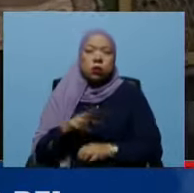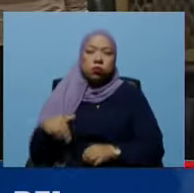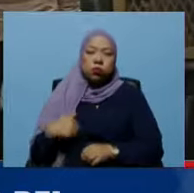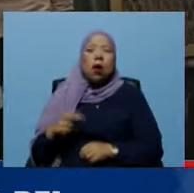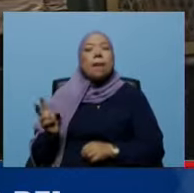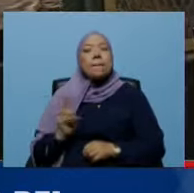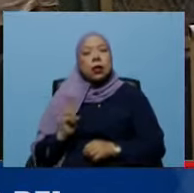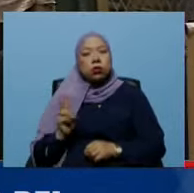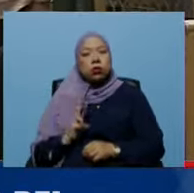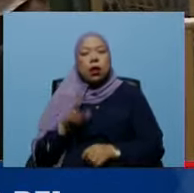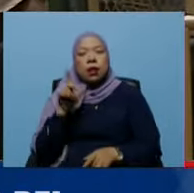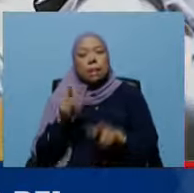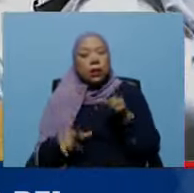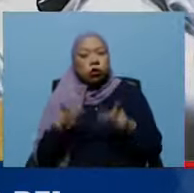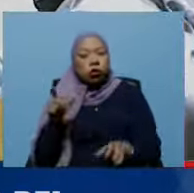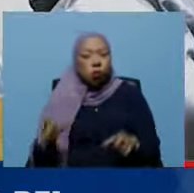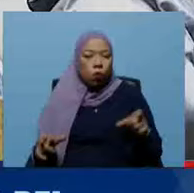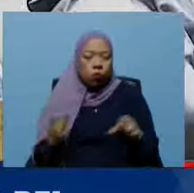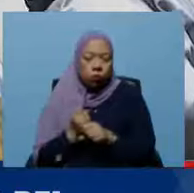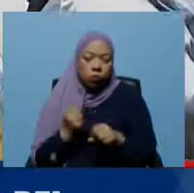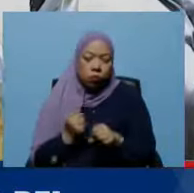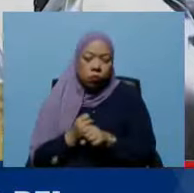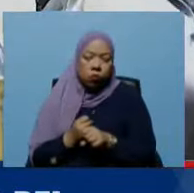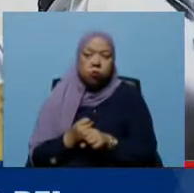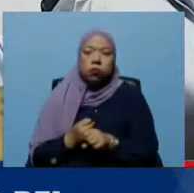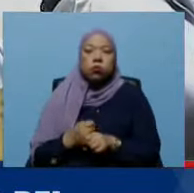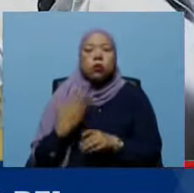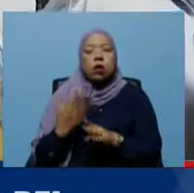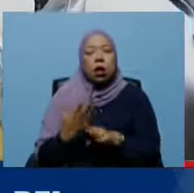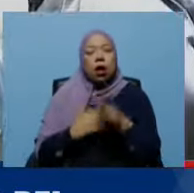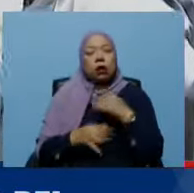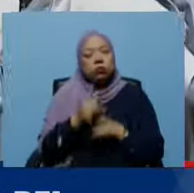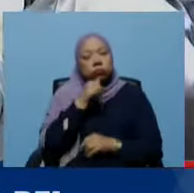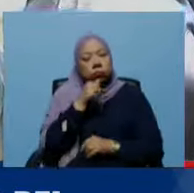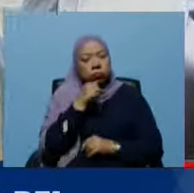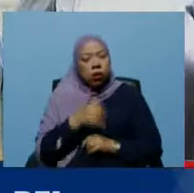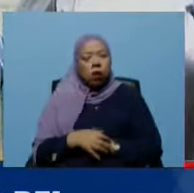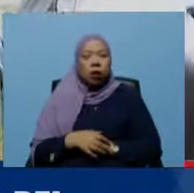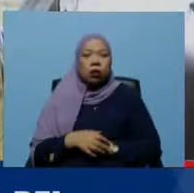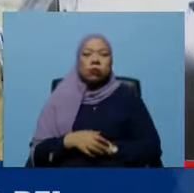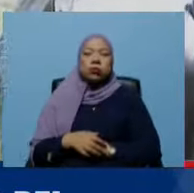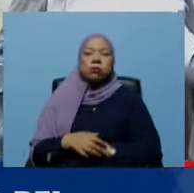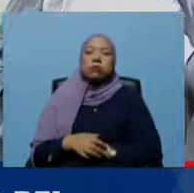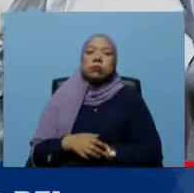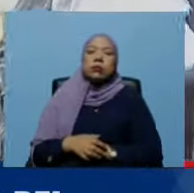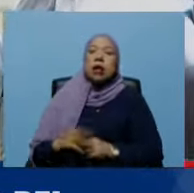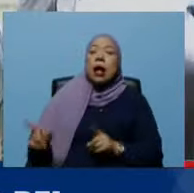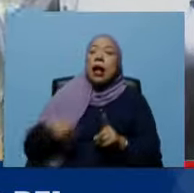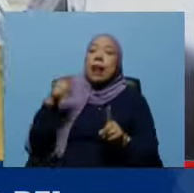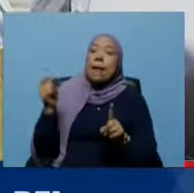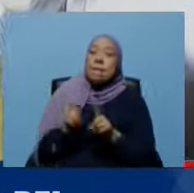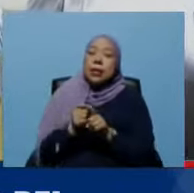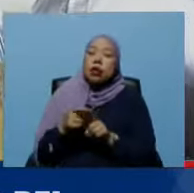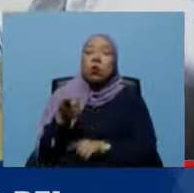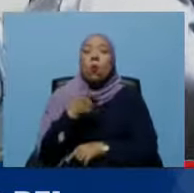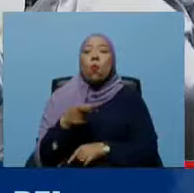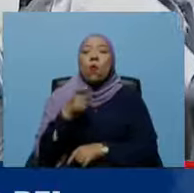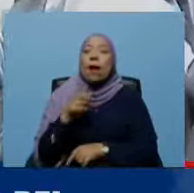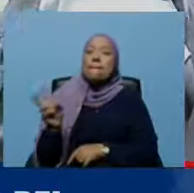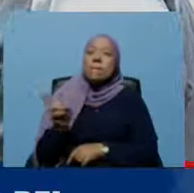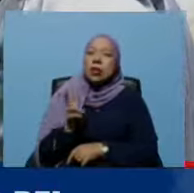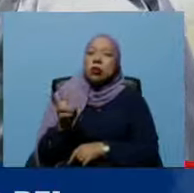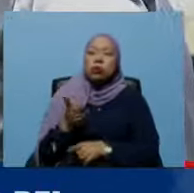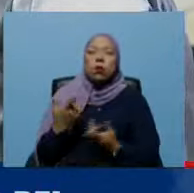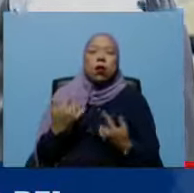los venezolanos y de las venezolanas. Es un espíritu antinacional, es un espíritu que busca hacerle daño a